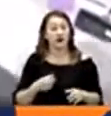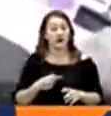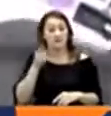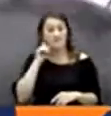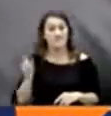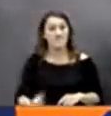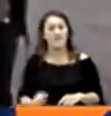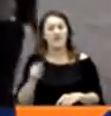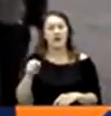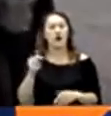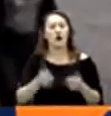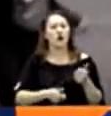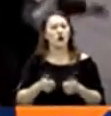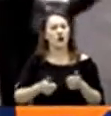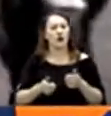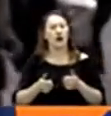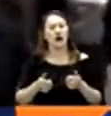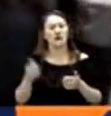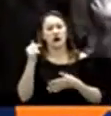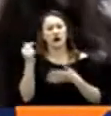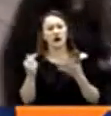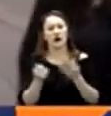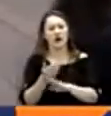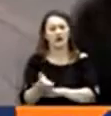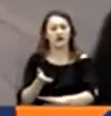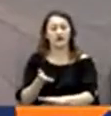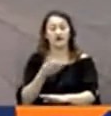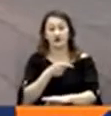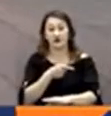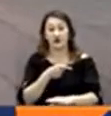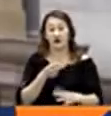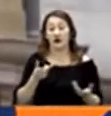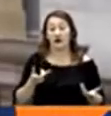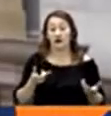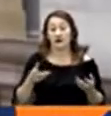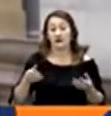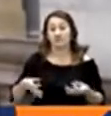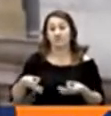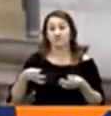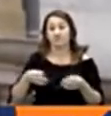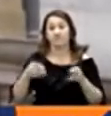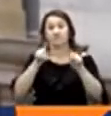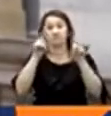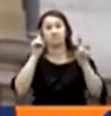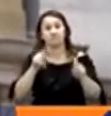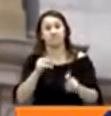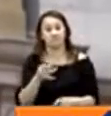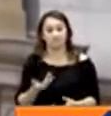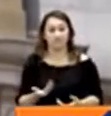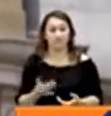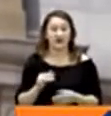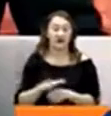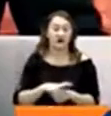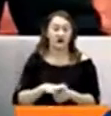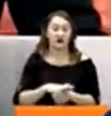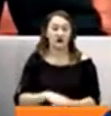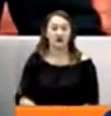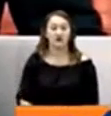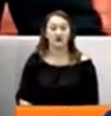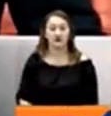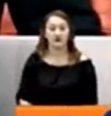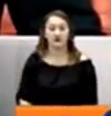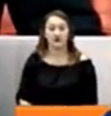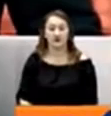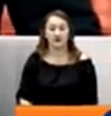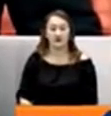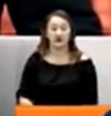qué tan a pie juntillas será de las exigencias del Kremlin y que prolonga la incertidumbre sobre esta coyuntura geopolítica. La